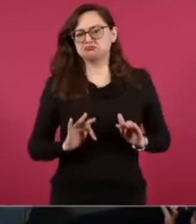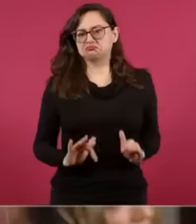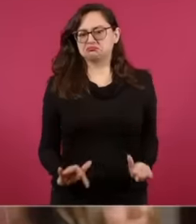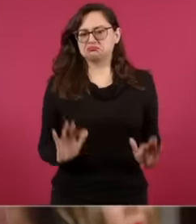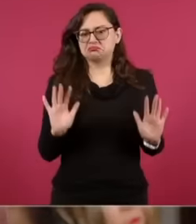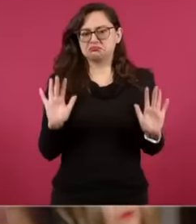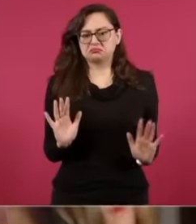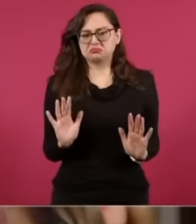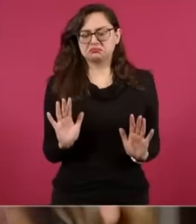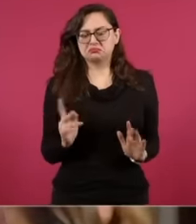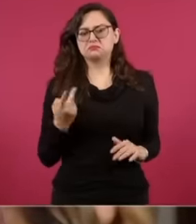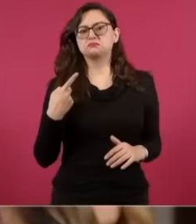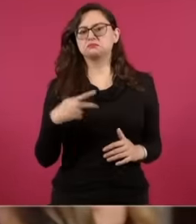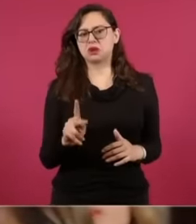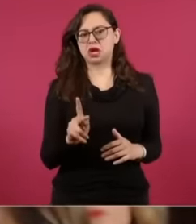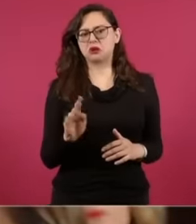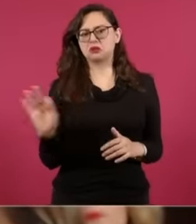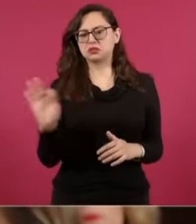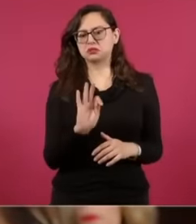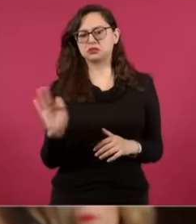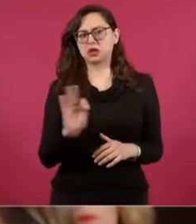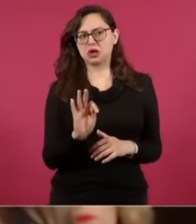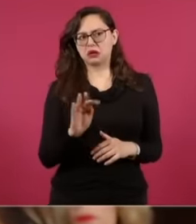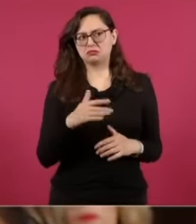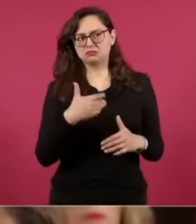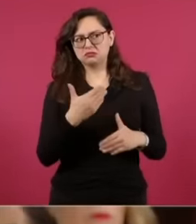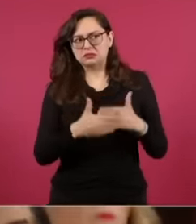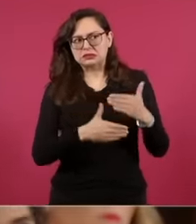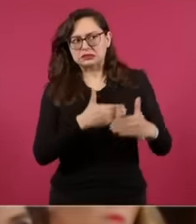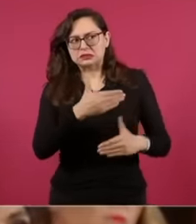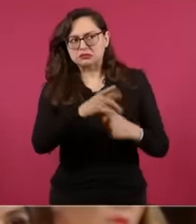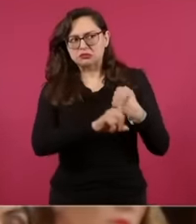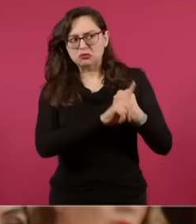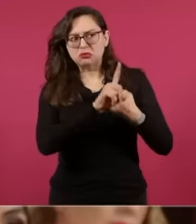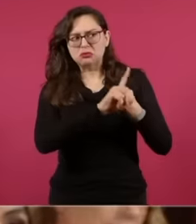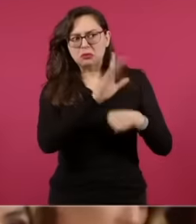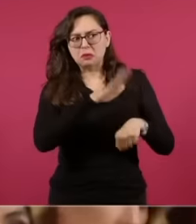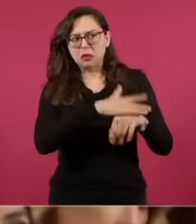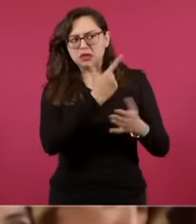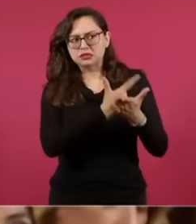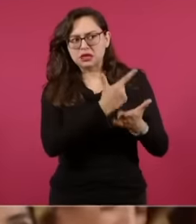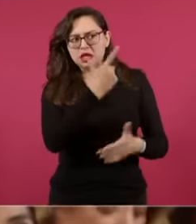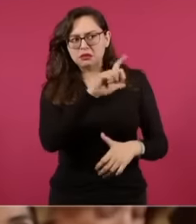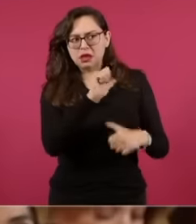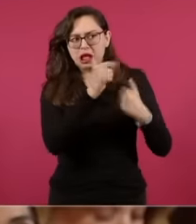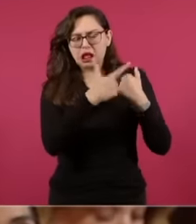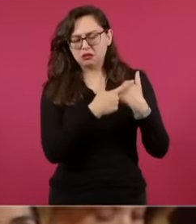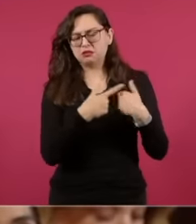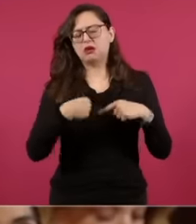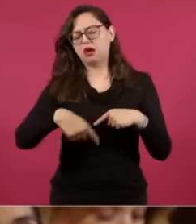a mediados de la semana vamos a esperar, porque